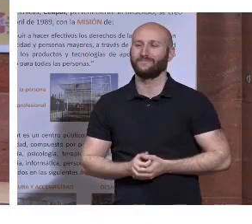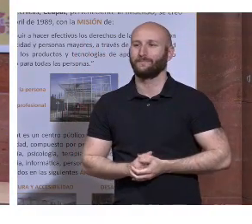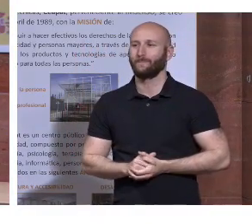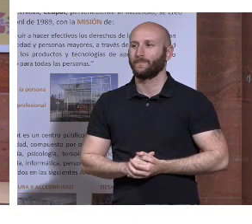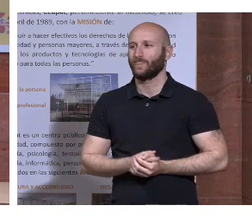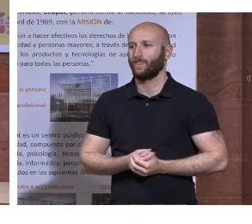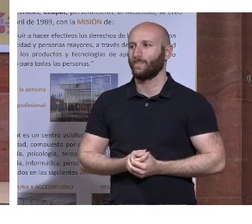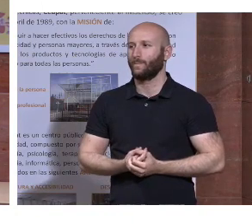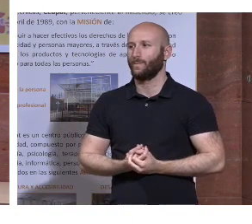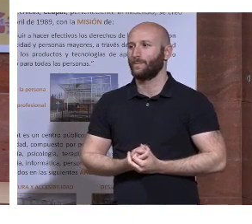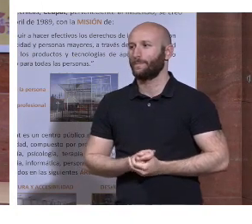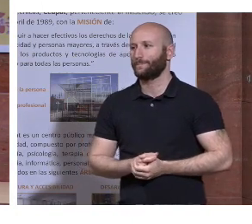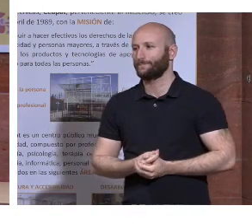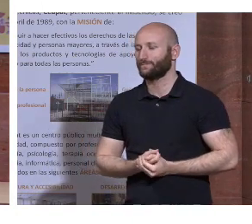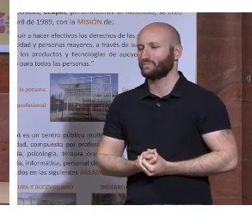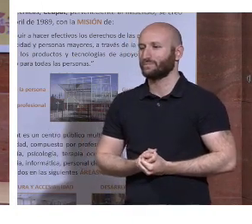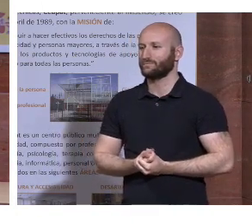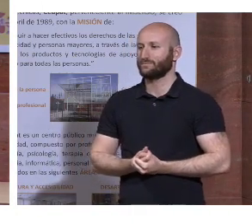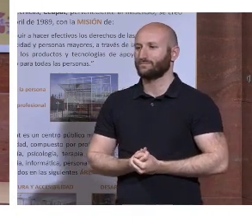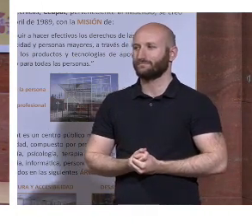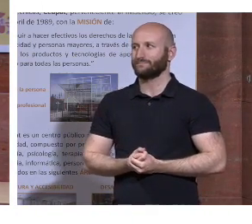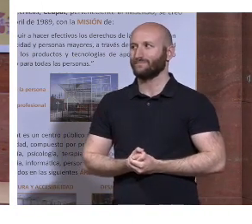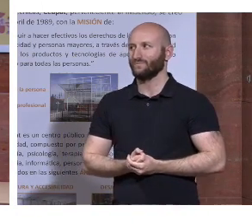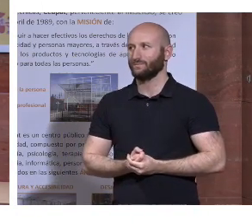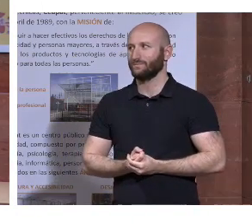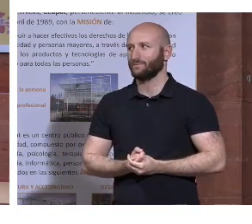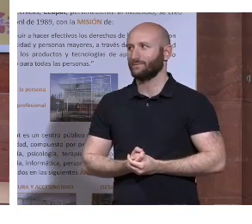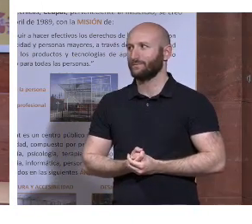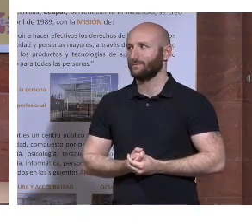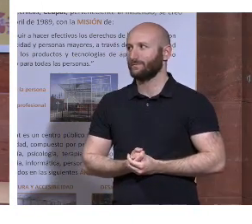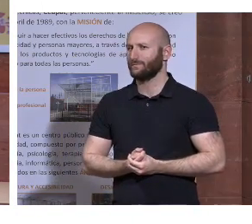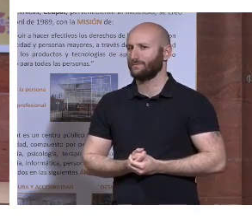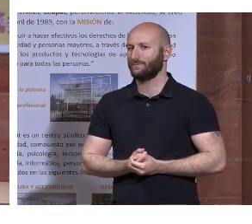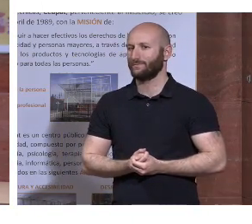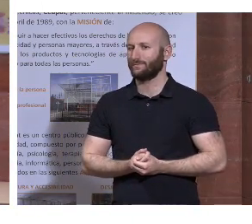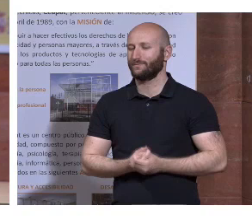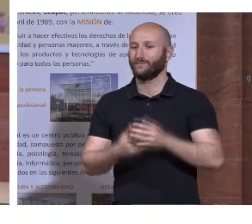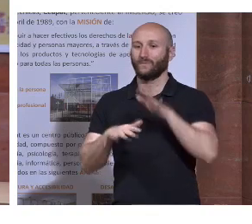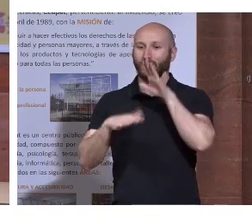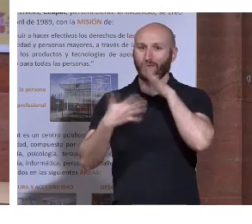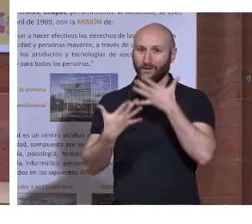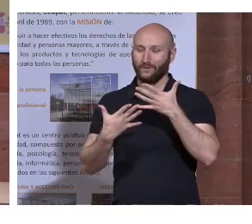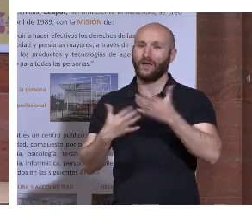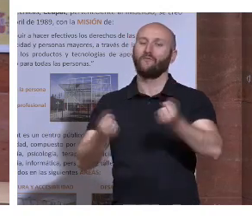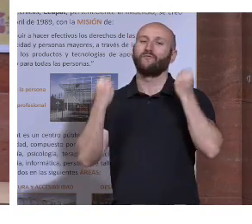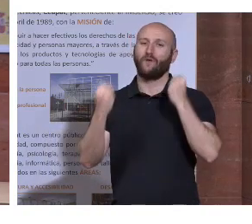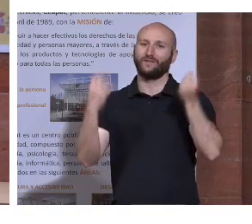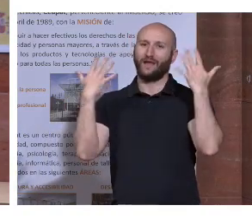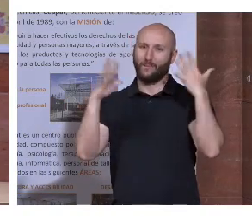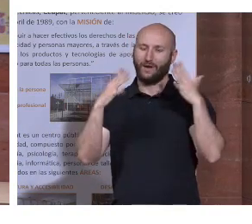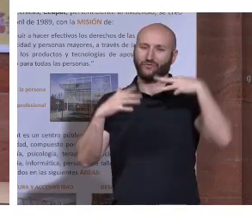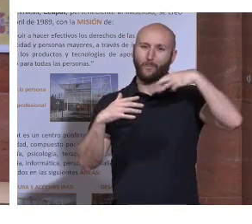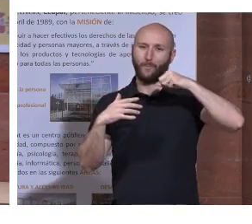Espera. Que se vea la para que haya ahí. Así. Pensé que de dos minutos. Y ahora sí, un fuerte aplauso para